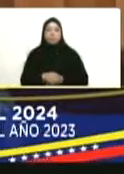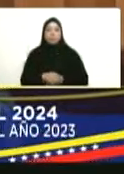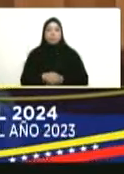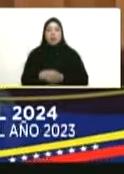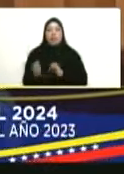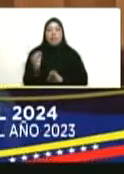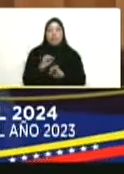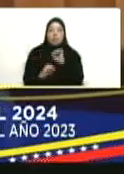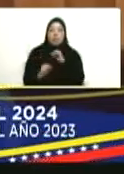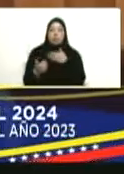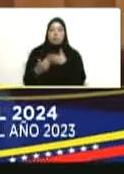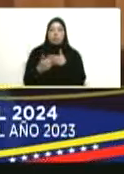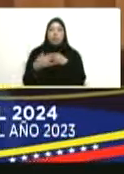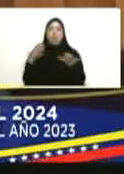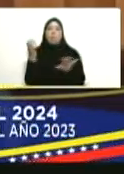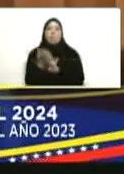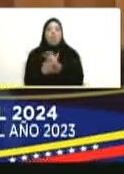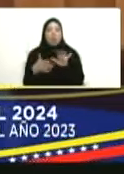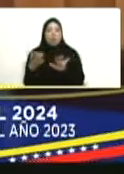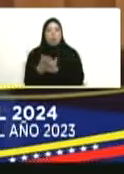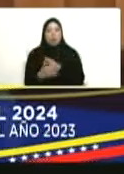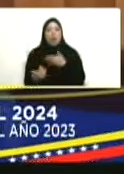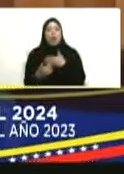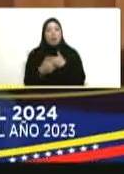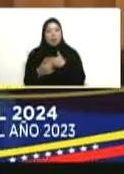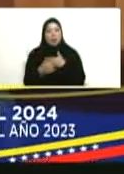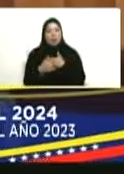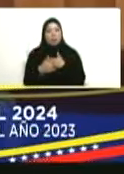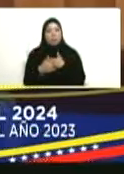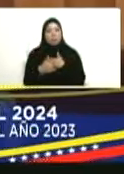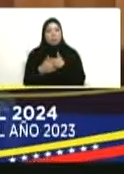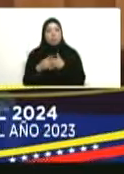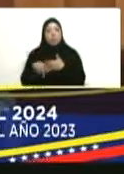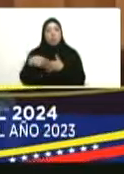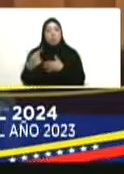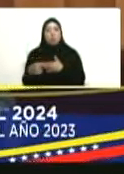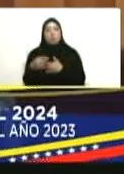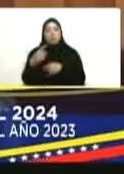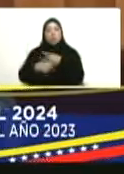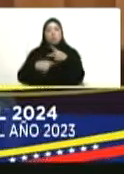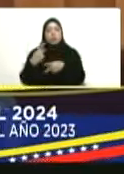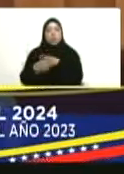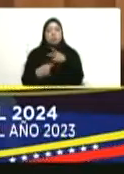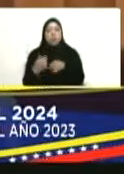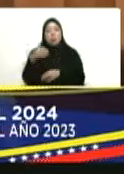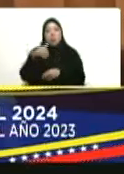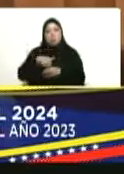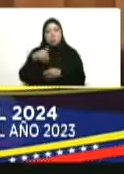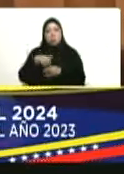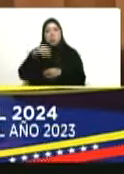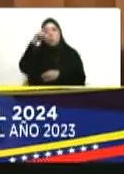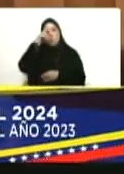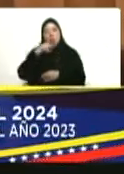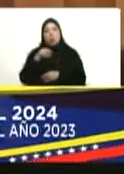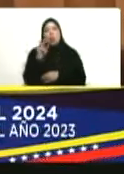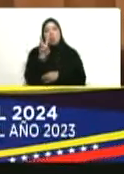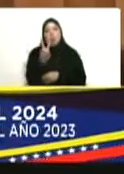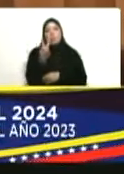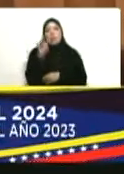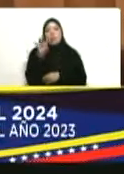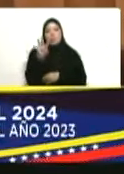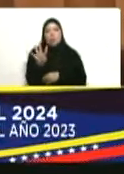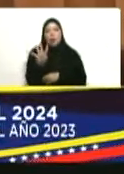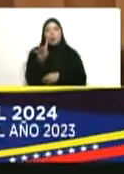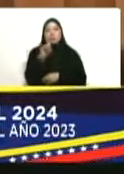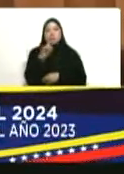impedir, sabotear y atacar el próximo proceso electoral del año 2024, que